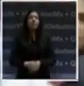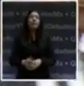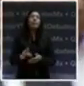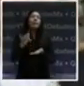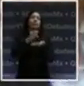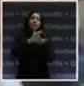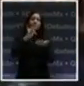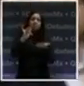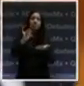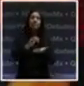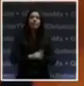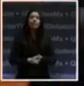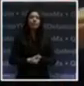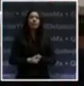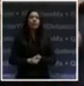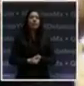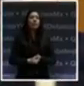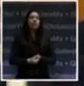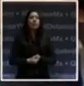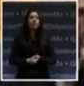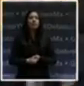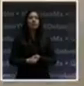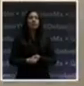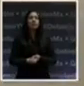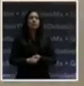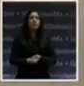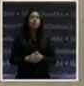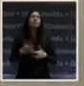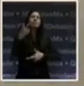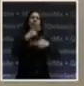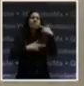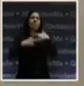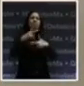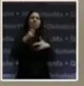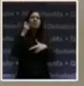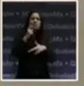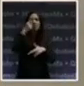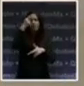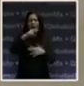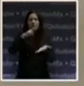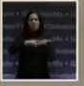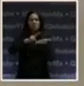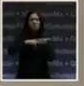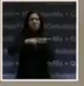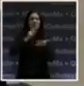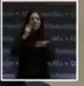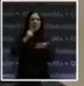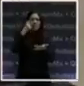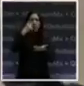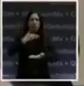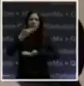Gracias. Lo que significa el regresar a los valores, al